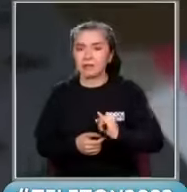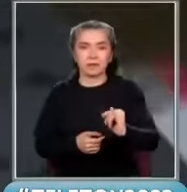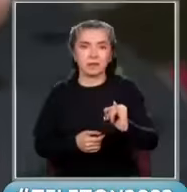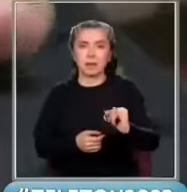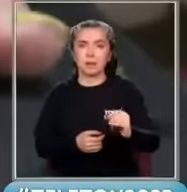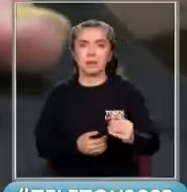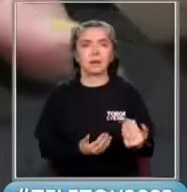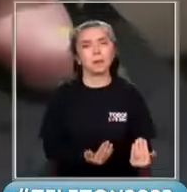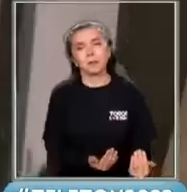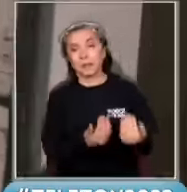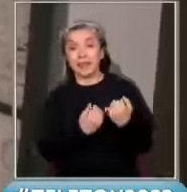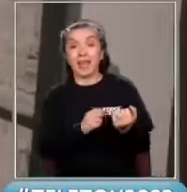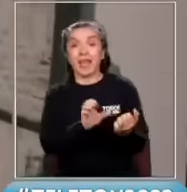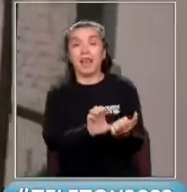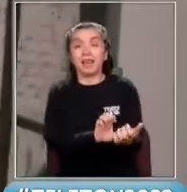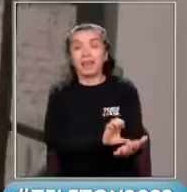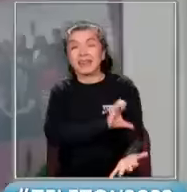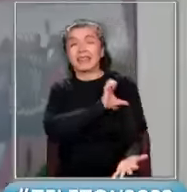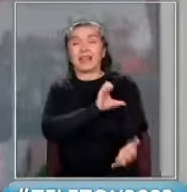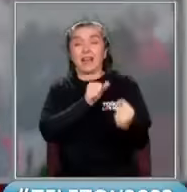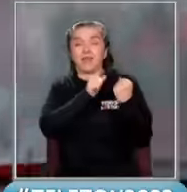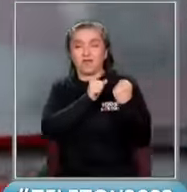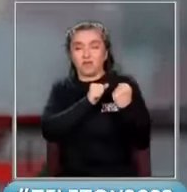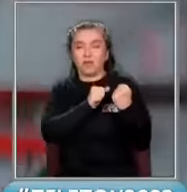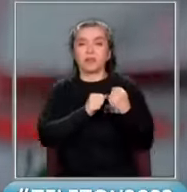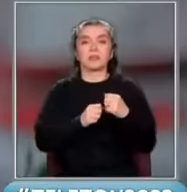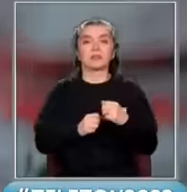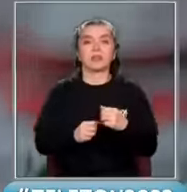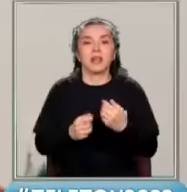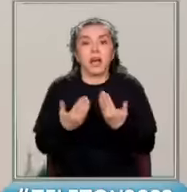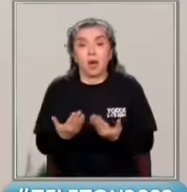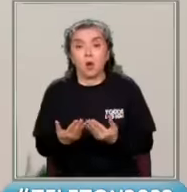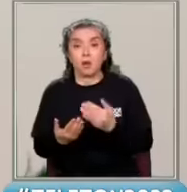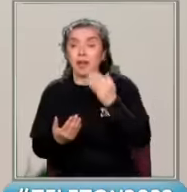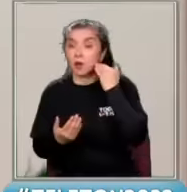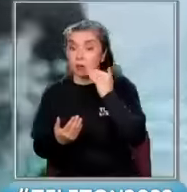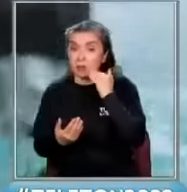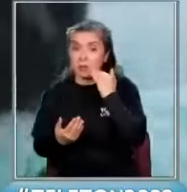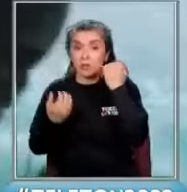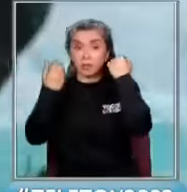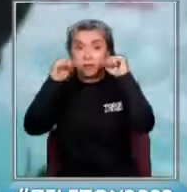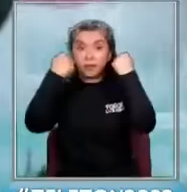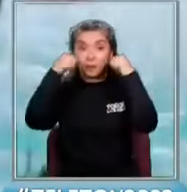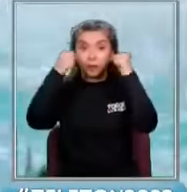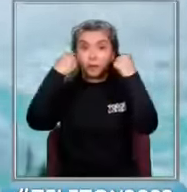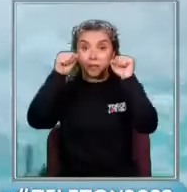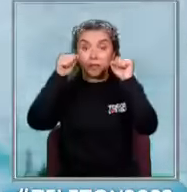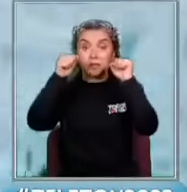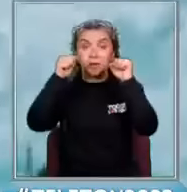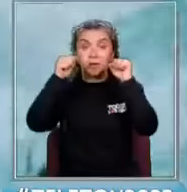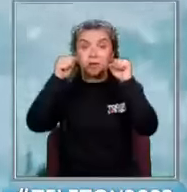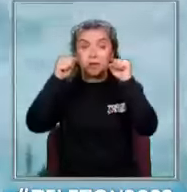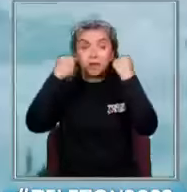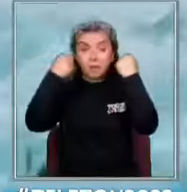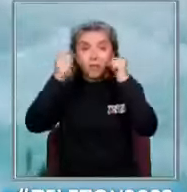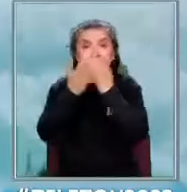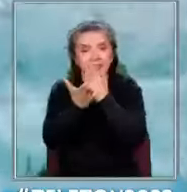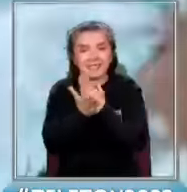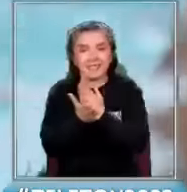dándome la energía y ahora me pasa con los chicos de deporte y con los niños de las